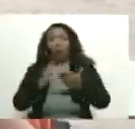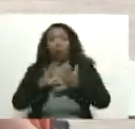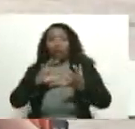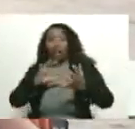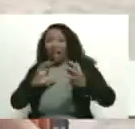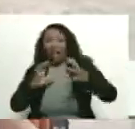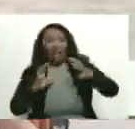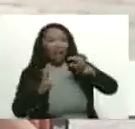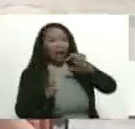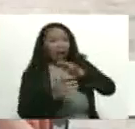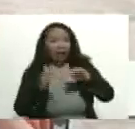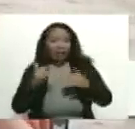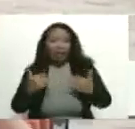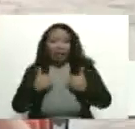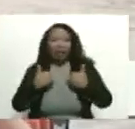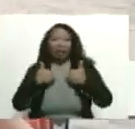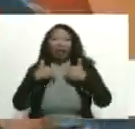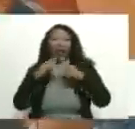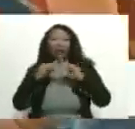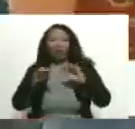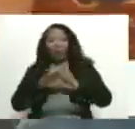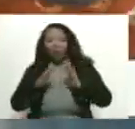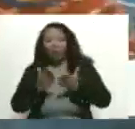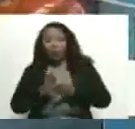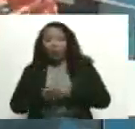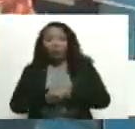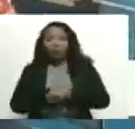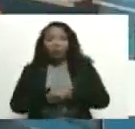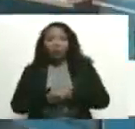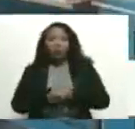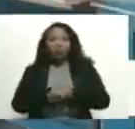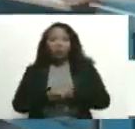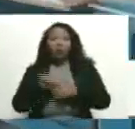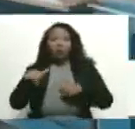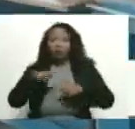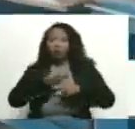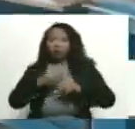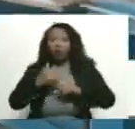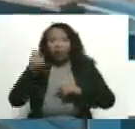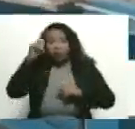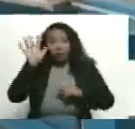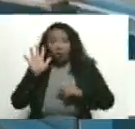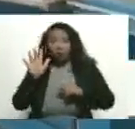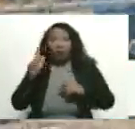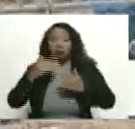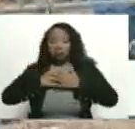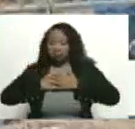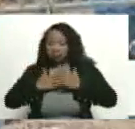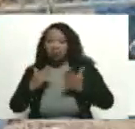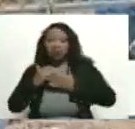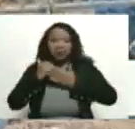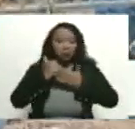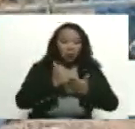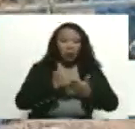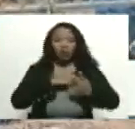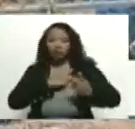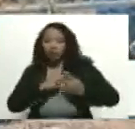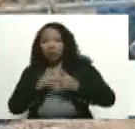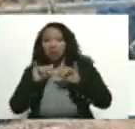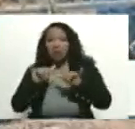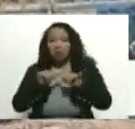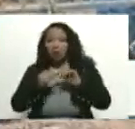climático que tanto está afectando a todo el mundo ante esta situación el pueblo se ha mostrado solidario sumándose voluntariamente